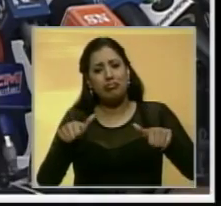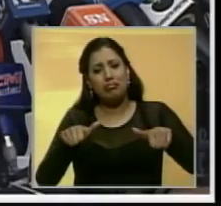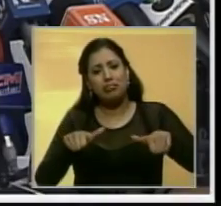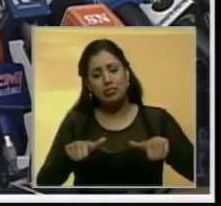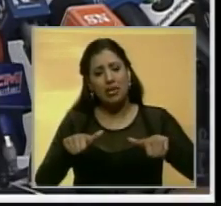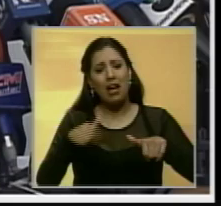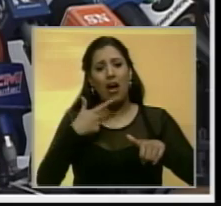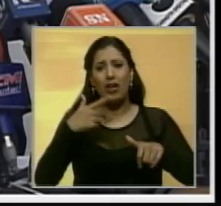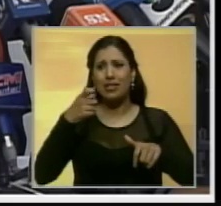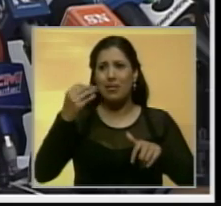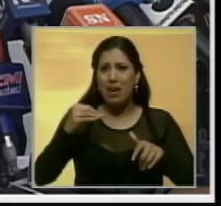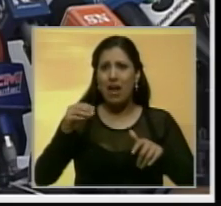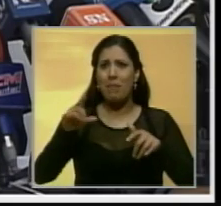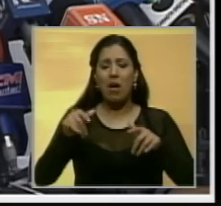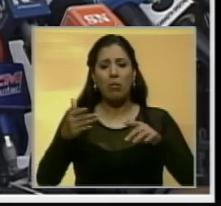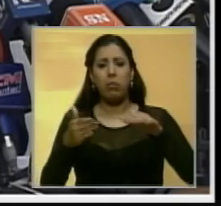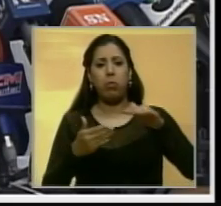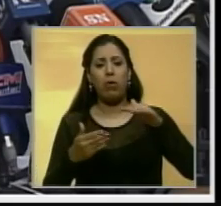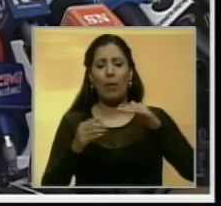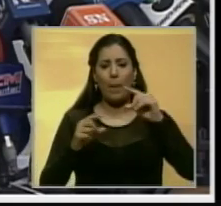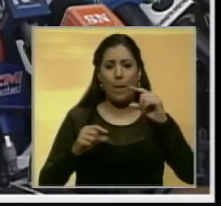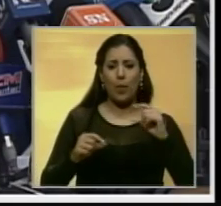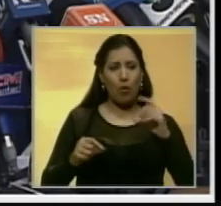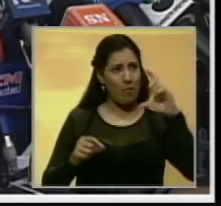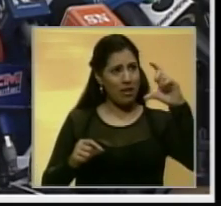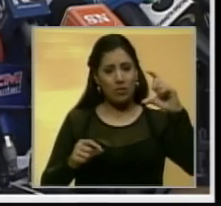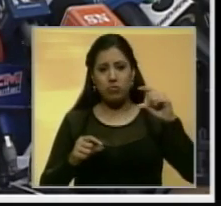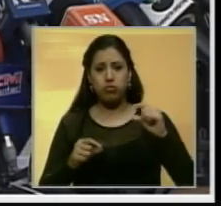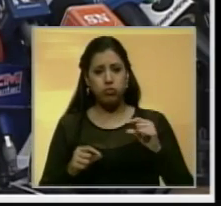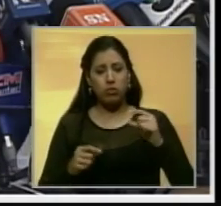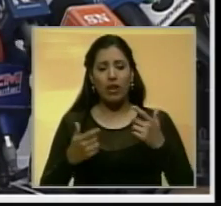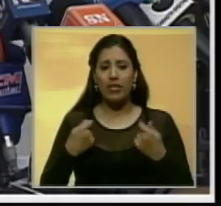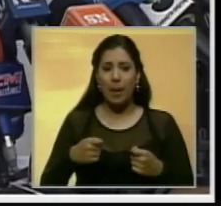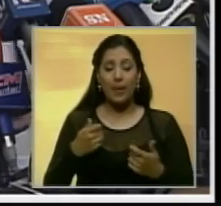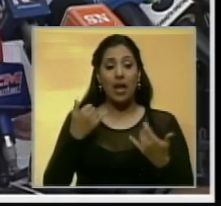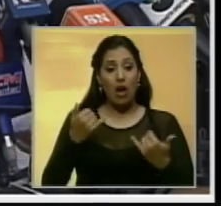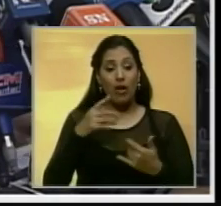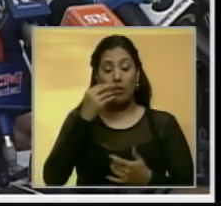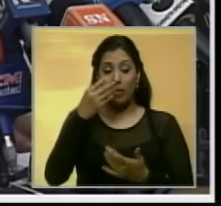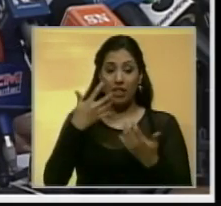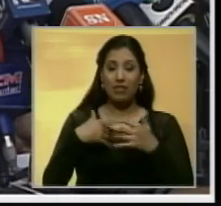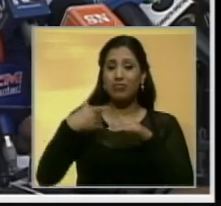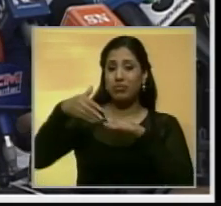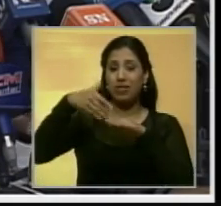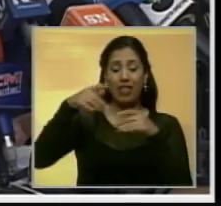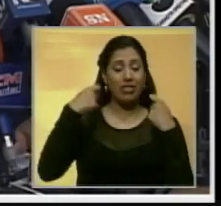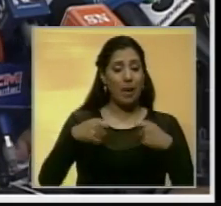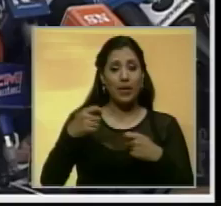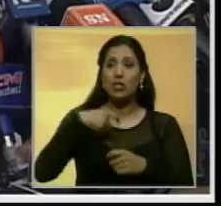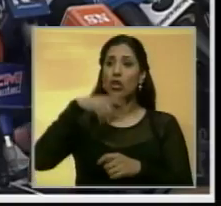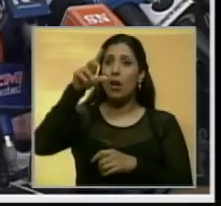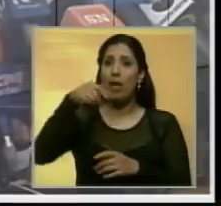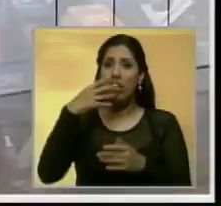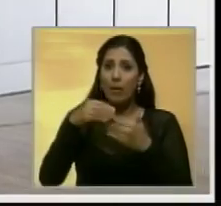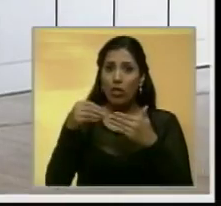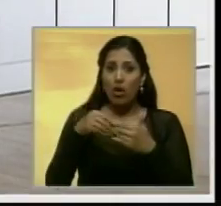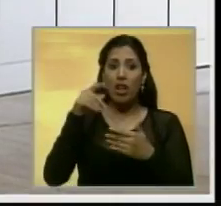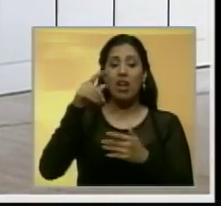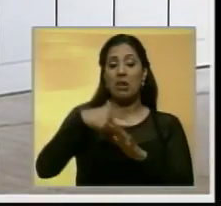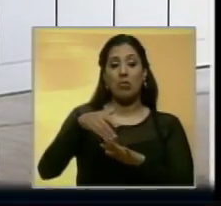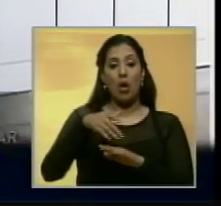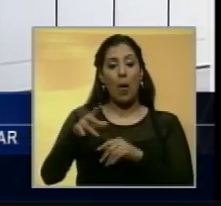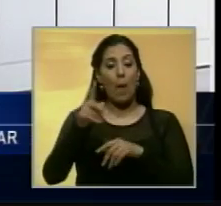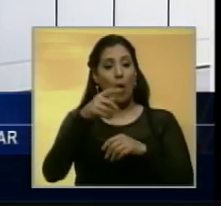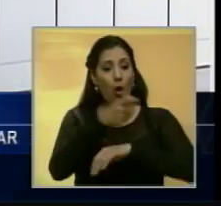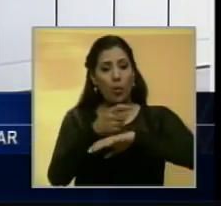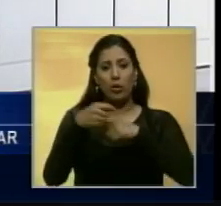de nuestros requerimientos mensuales. El director de alimentos de Empresas Polar aseguró que existe discriminación en la asignación de divisas a través de